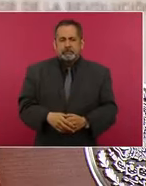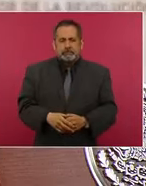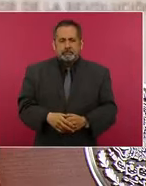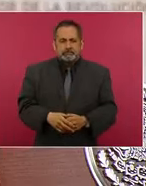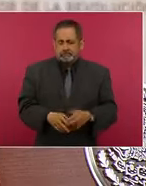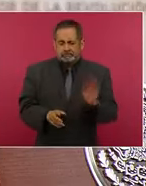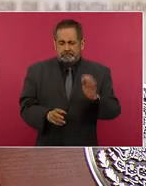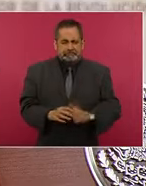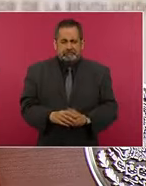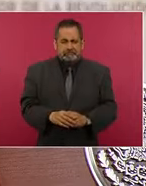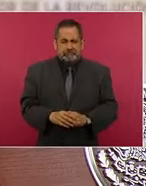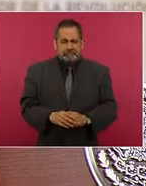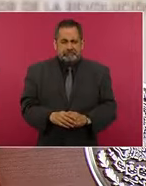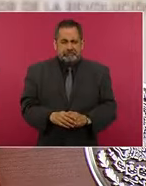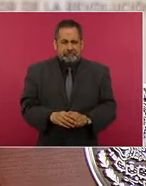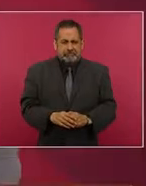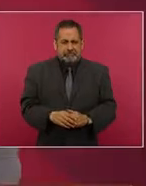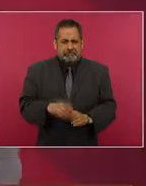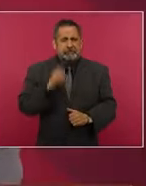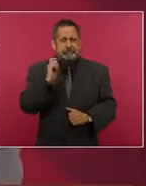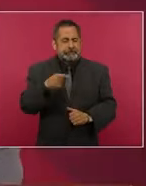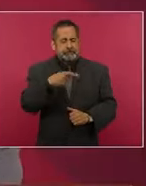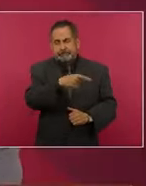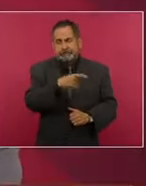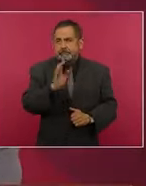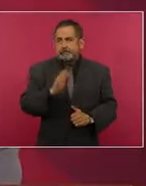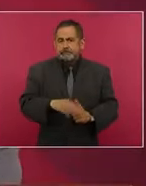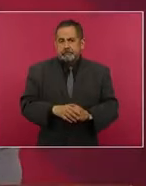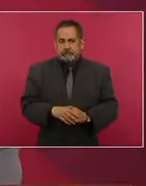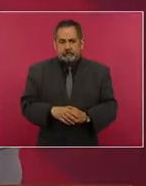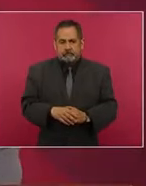están, lo menos que puedo decir,